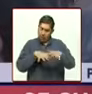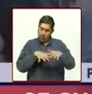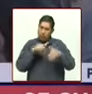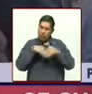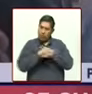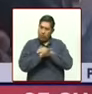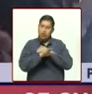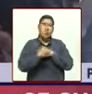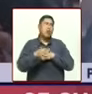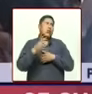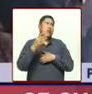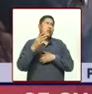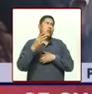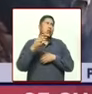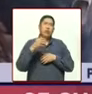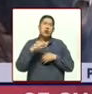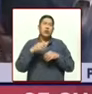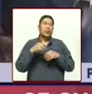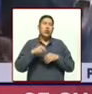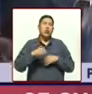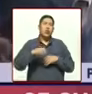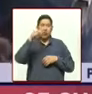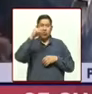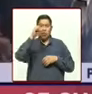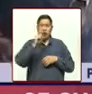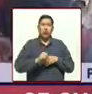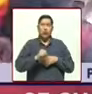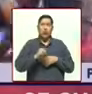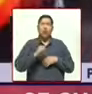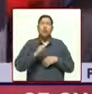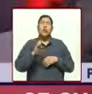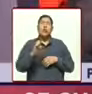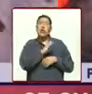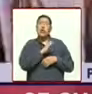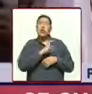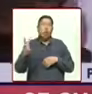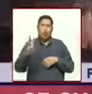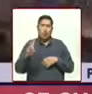entrar de los cuatro puntos cardinales a la ciudad de La Paz.